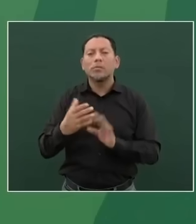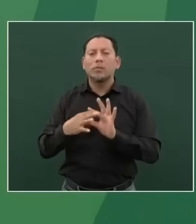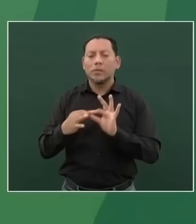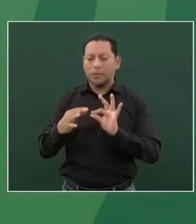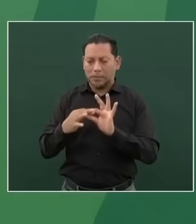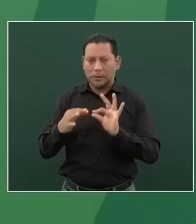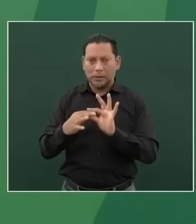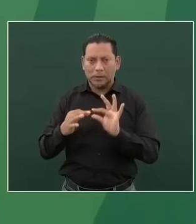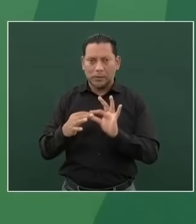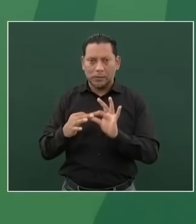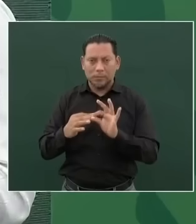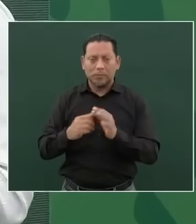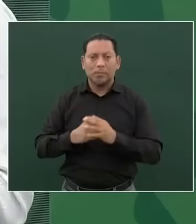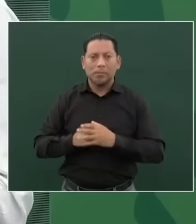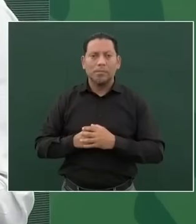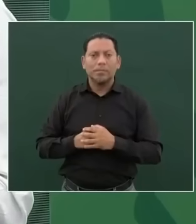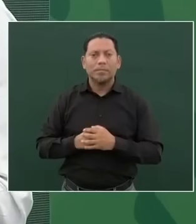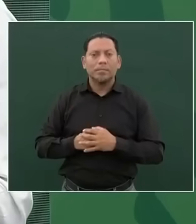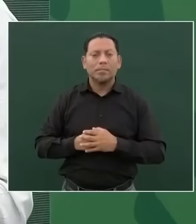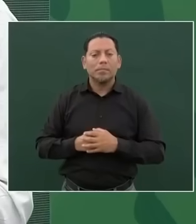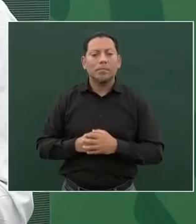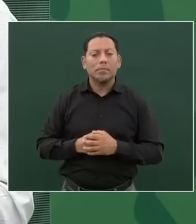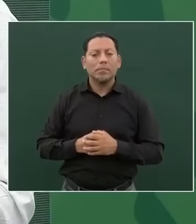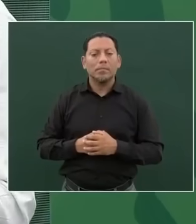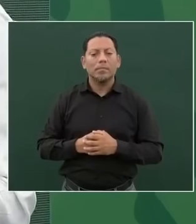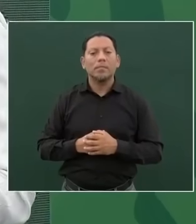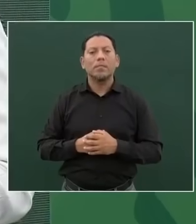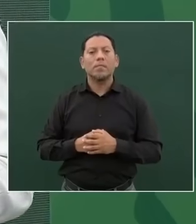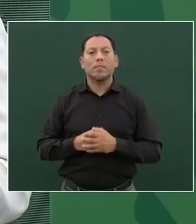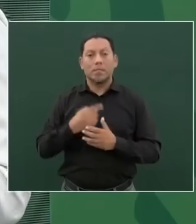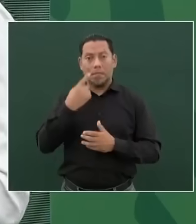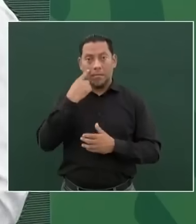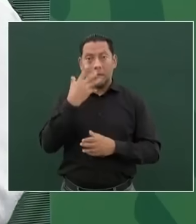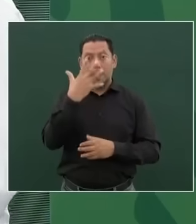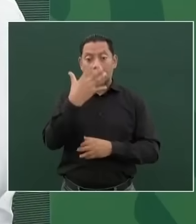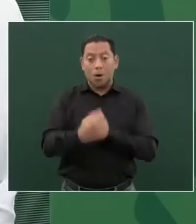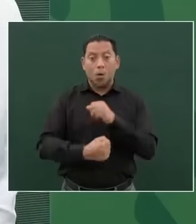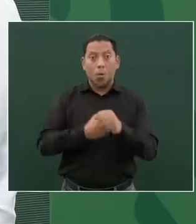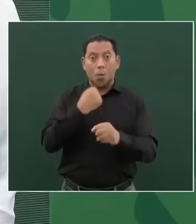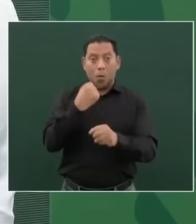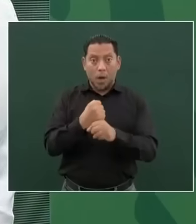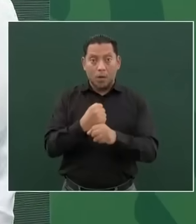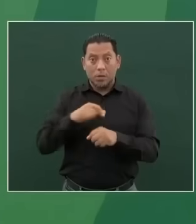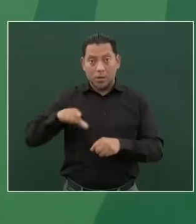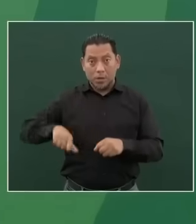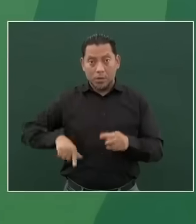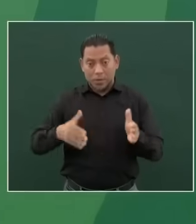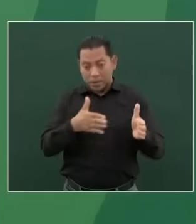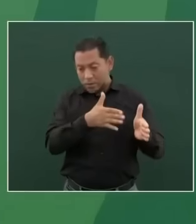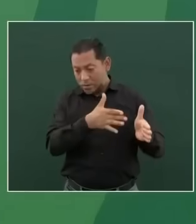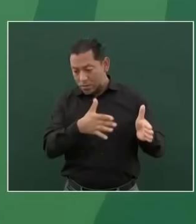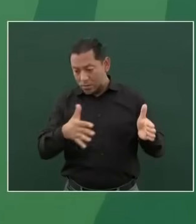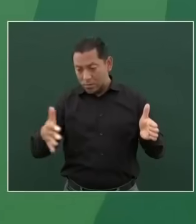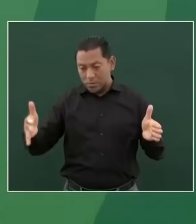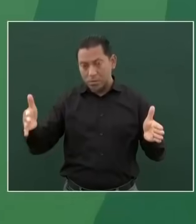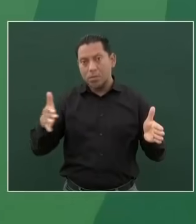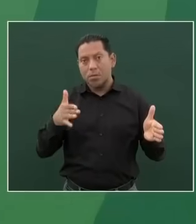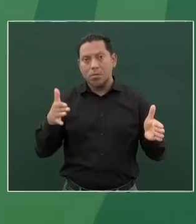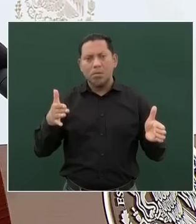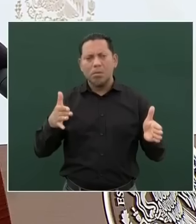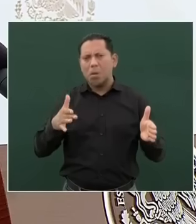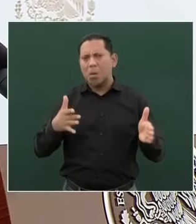pensar que en 5 años no hemos tenido